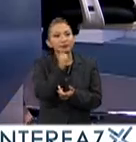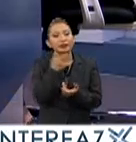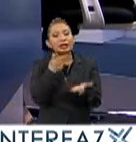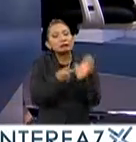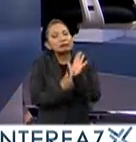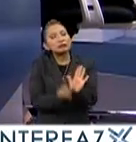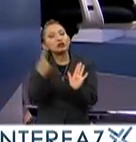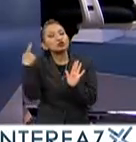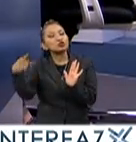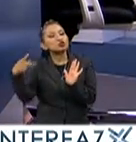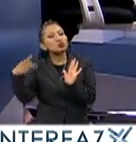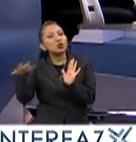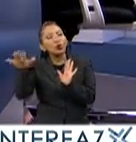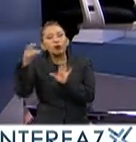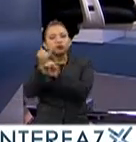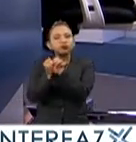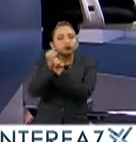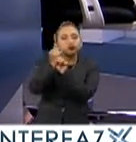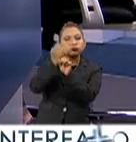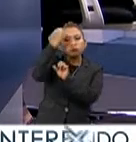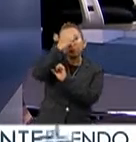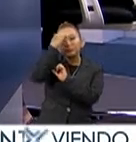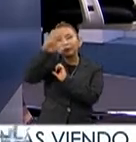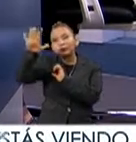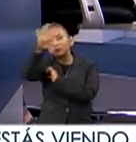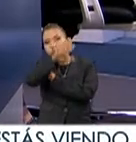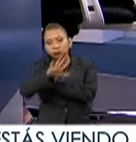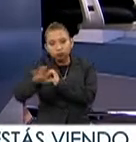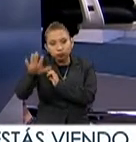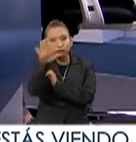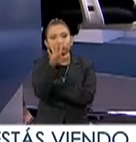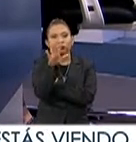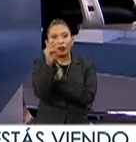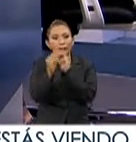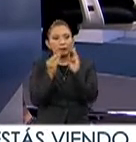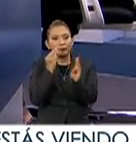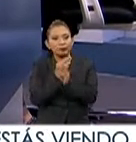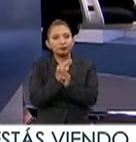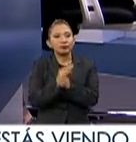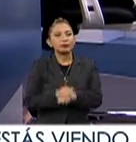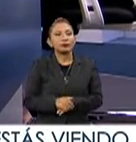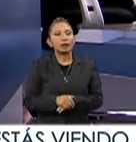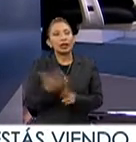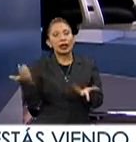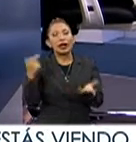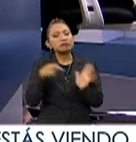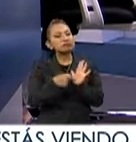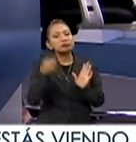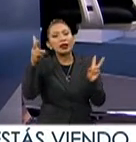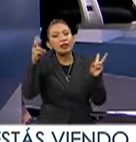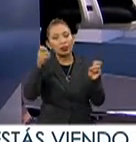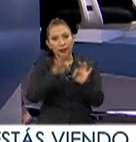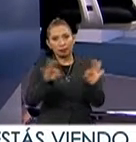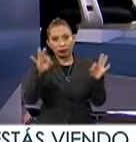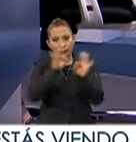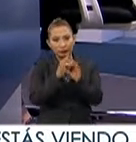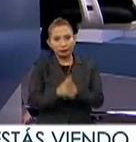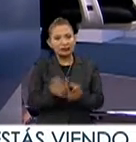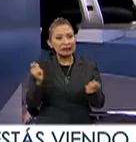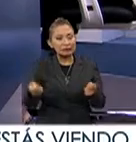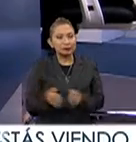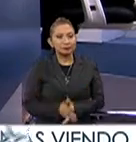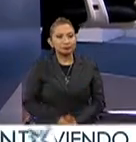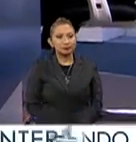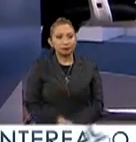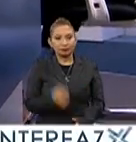ilustres con tus múltiples experiencias en el mundo. que nos traiga sobre este tema tan importante. ¿De qué se